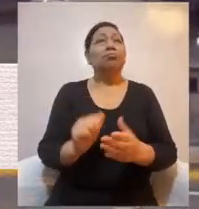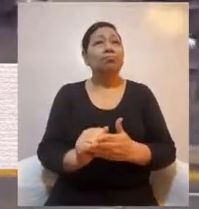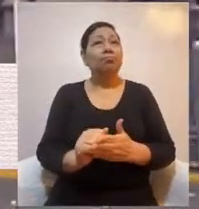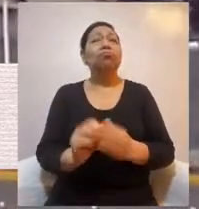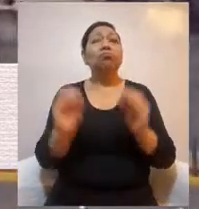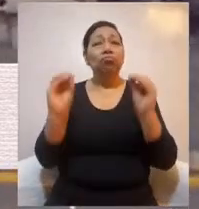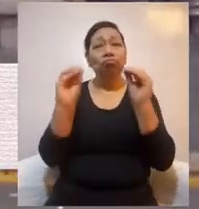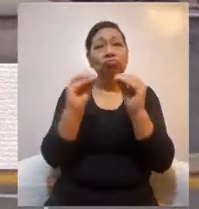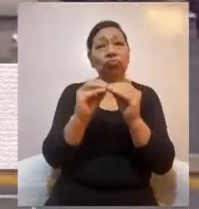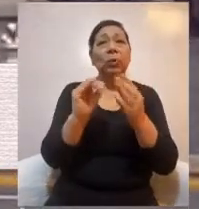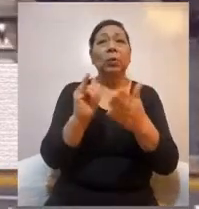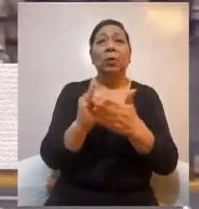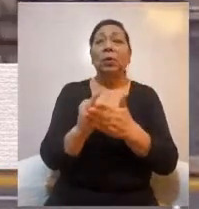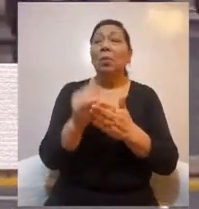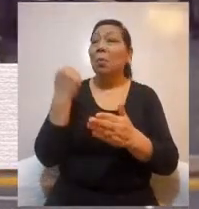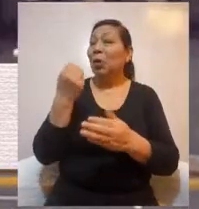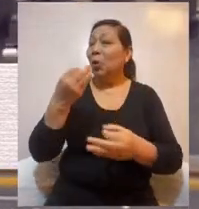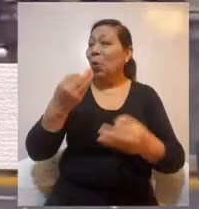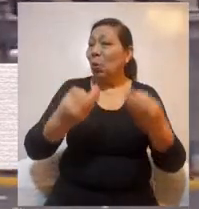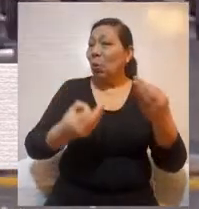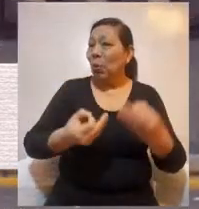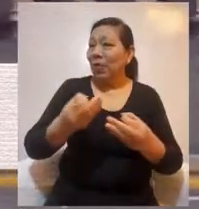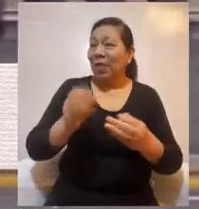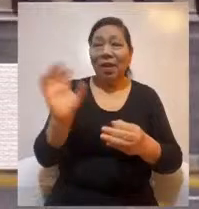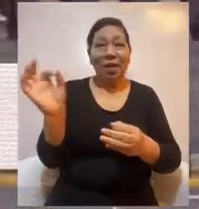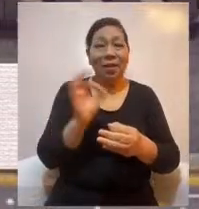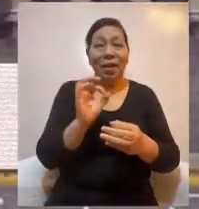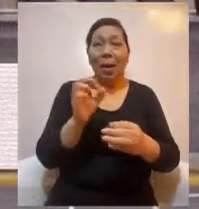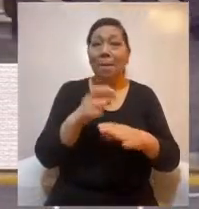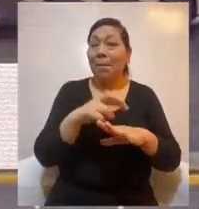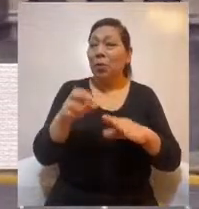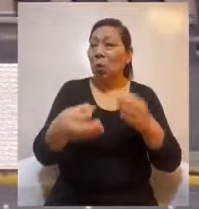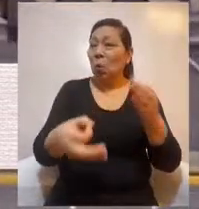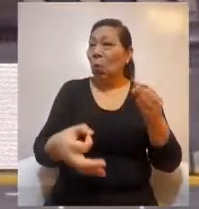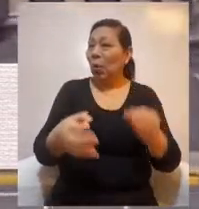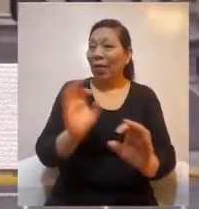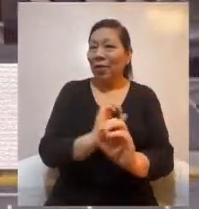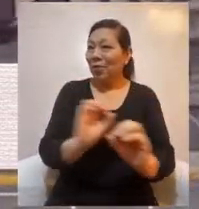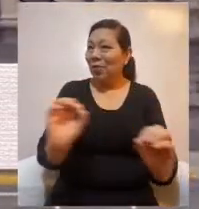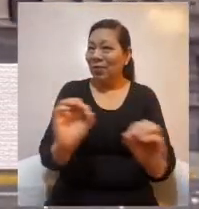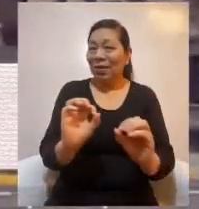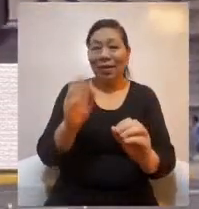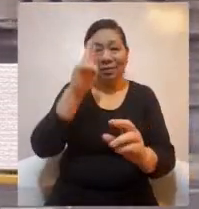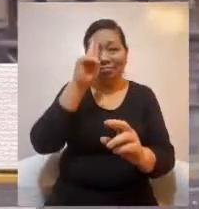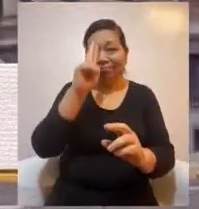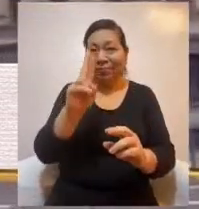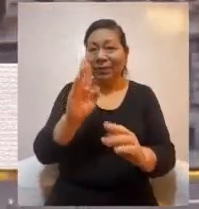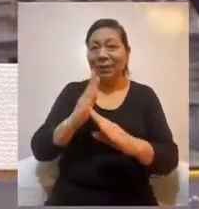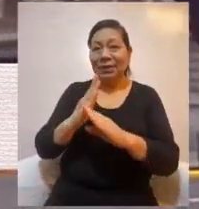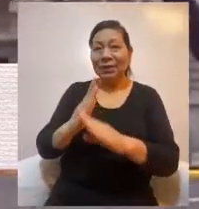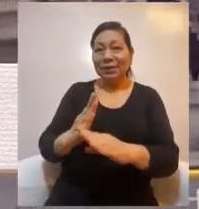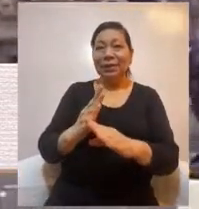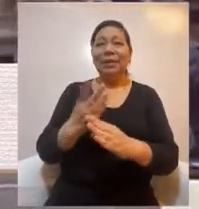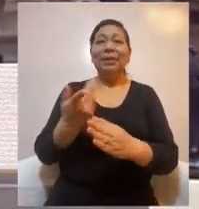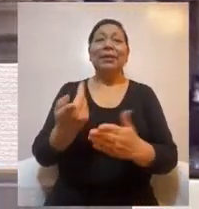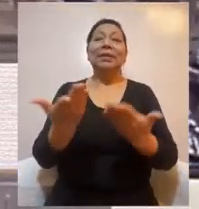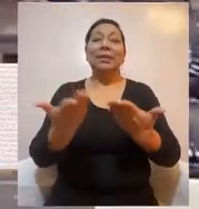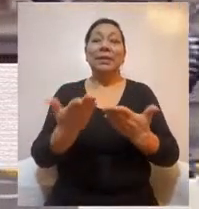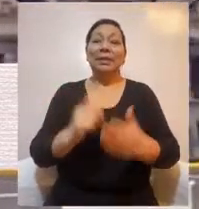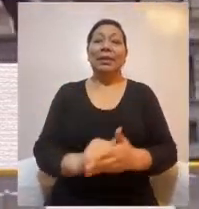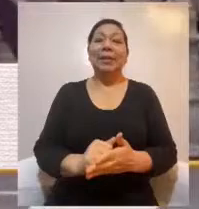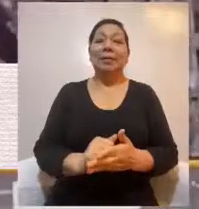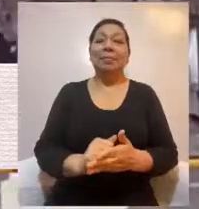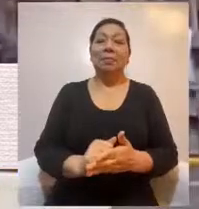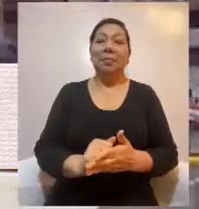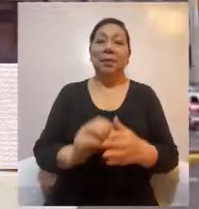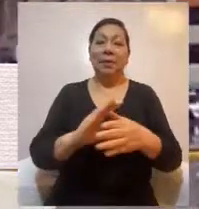una forma contundente que ni el Poder Judicial ni la profesión jurídica son inmunes a la discriminación basada en el